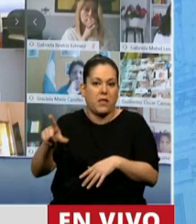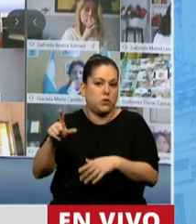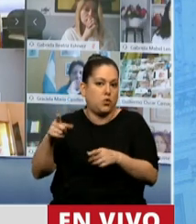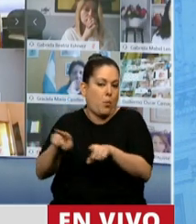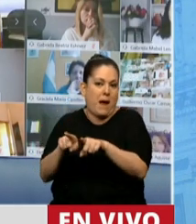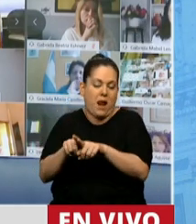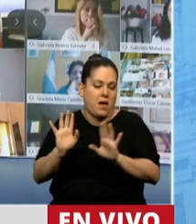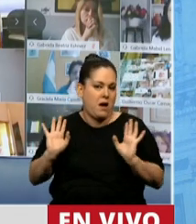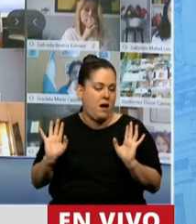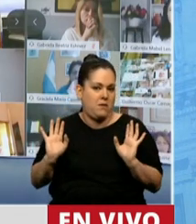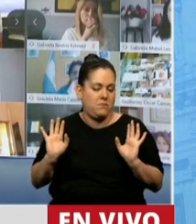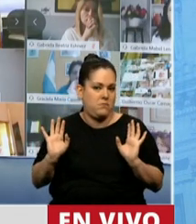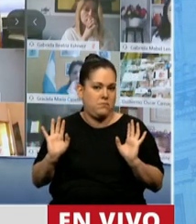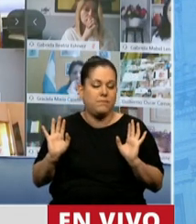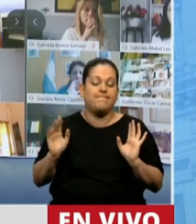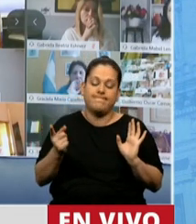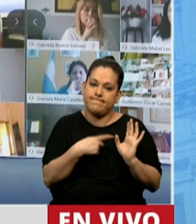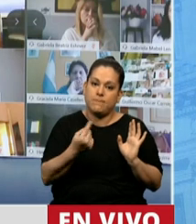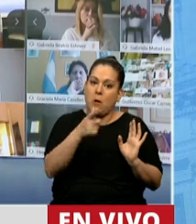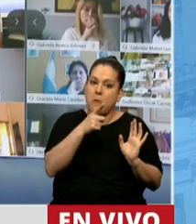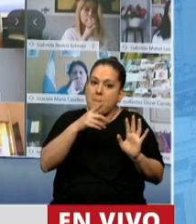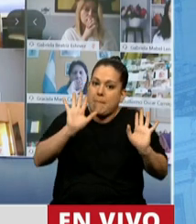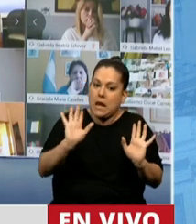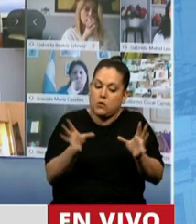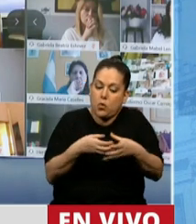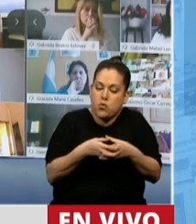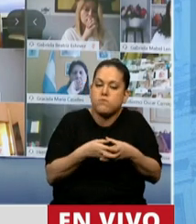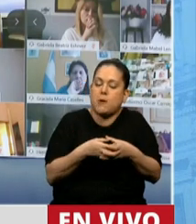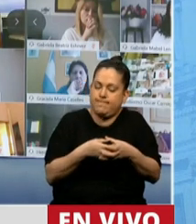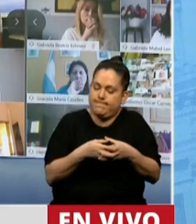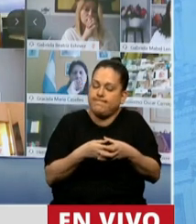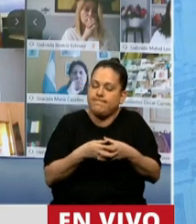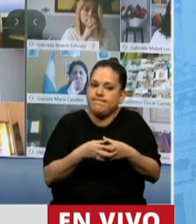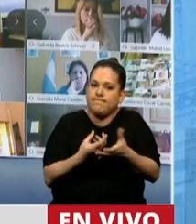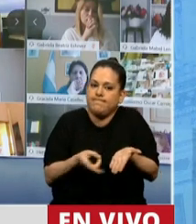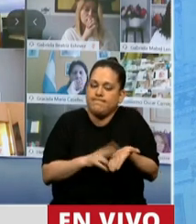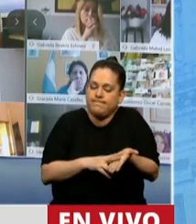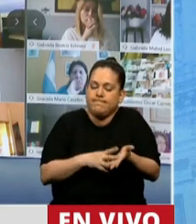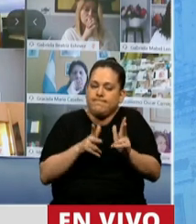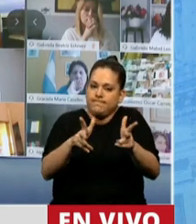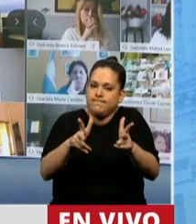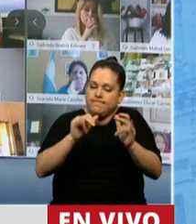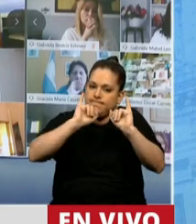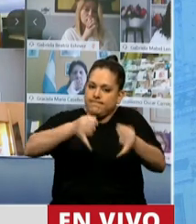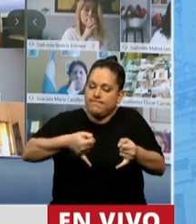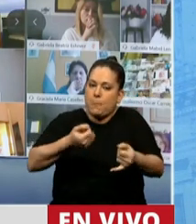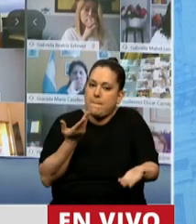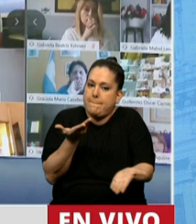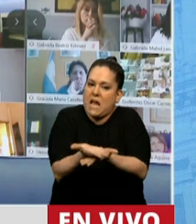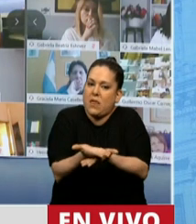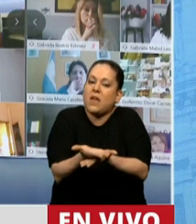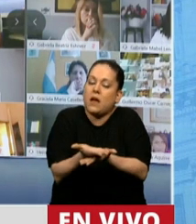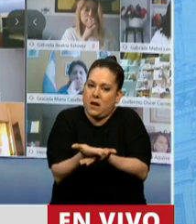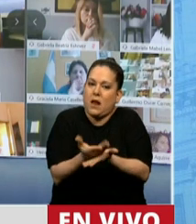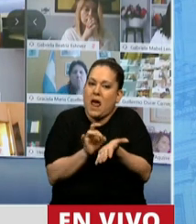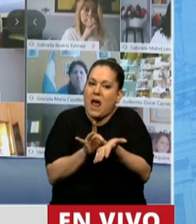cual a nosotros nos parece y desde el bloque del frente de todos volvemos a ratificar la decisión de pedir